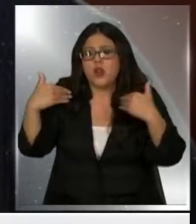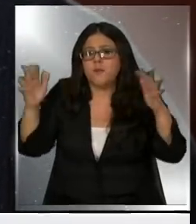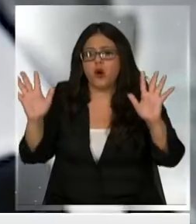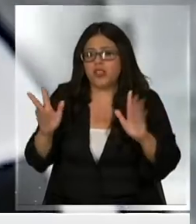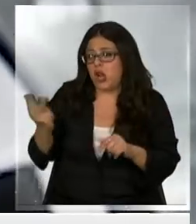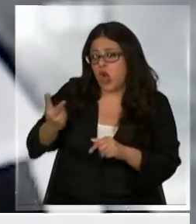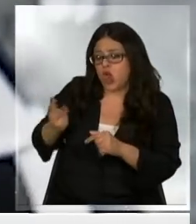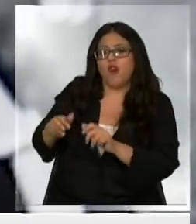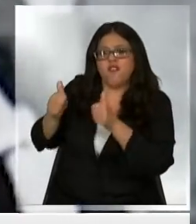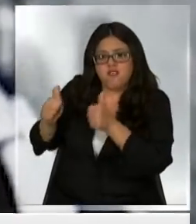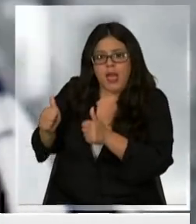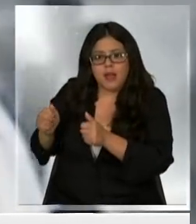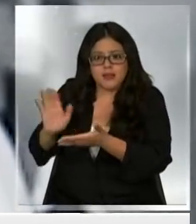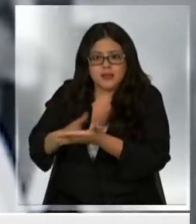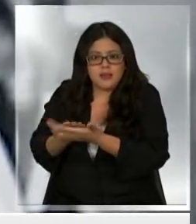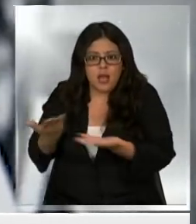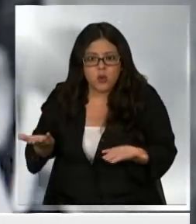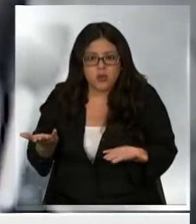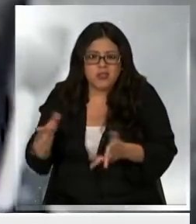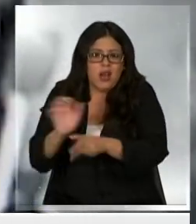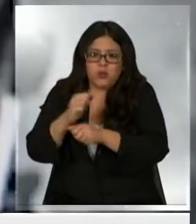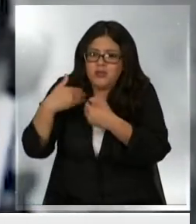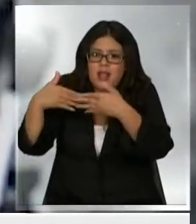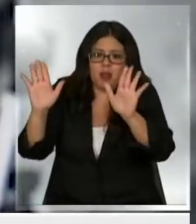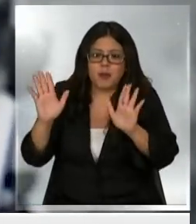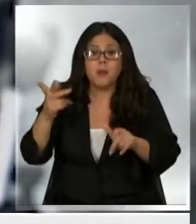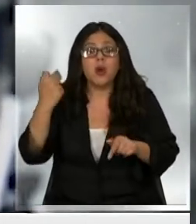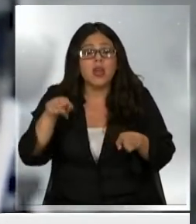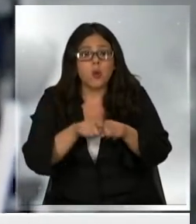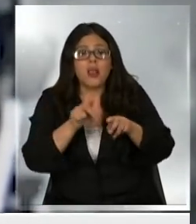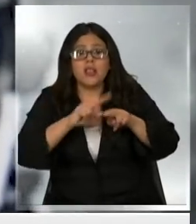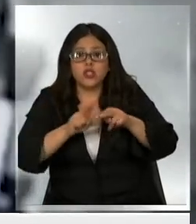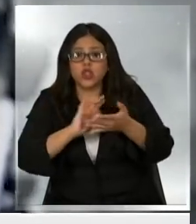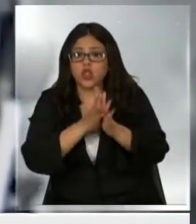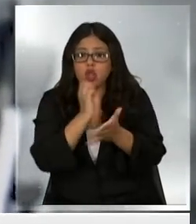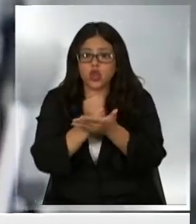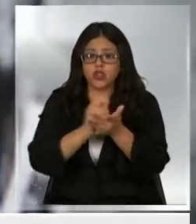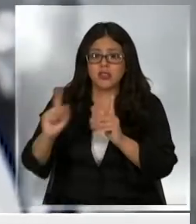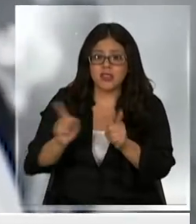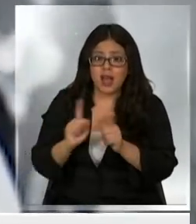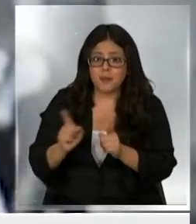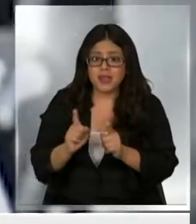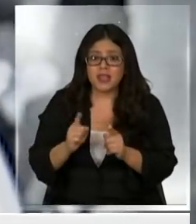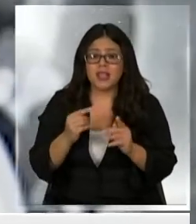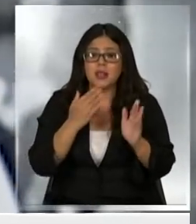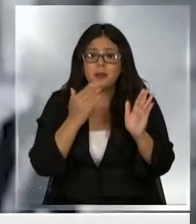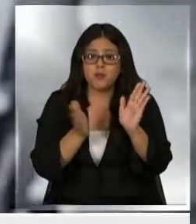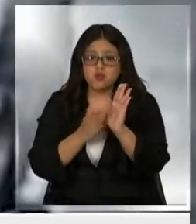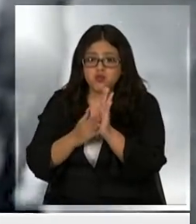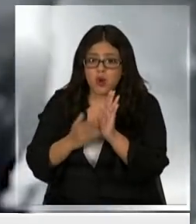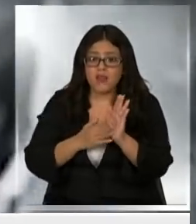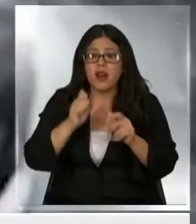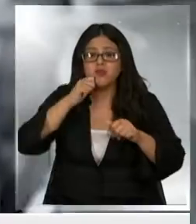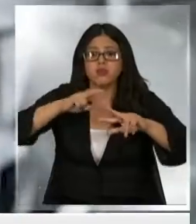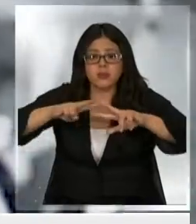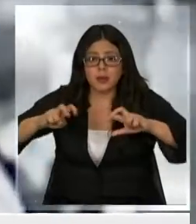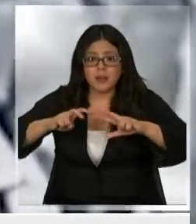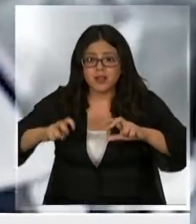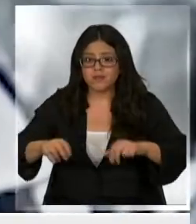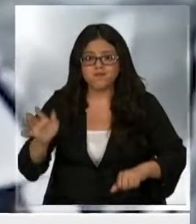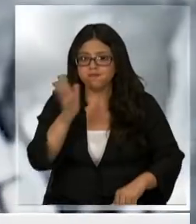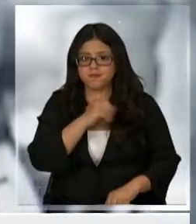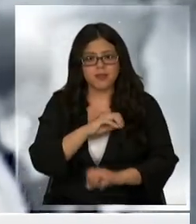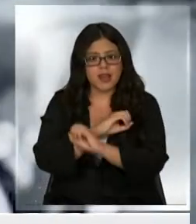nada a nosotros, el auto es lo de menos. Pese a que realizó todos los trámites y recopiló antecedentes, la investigación no